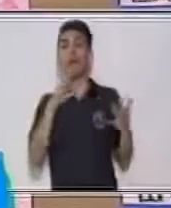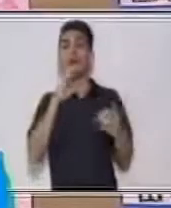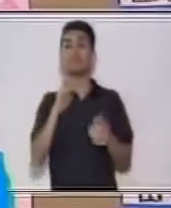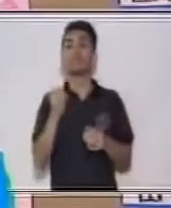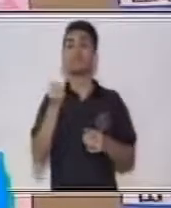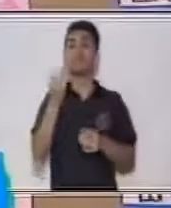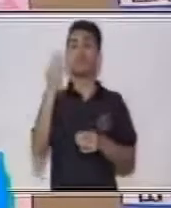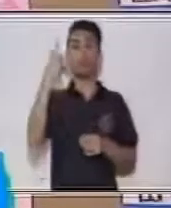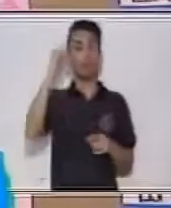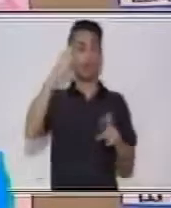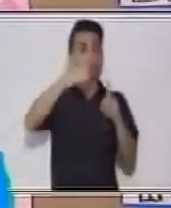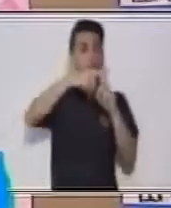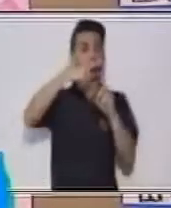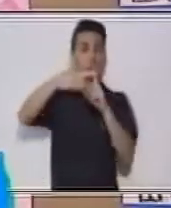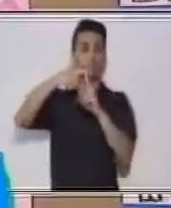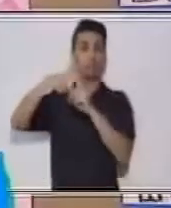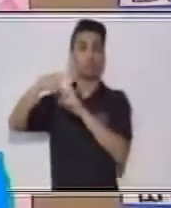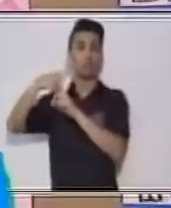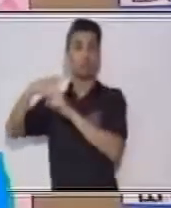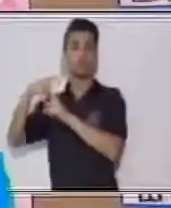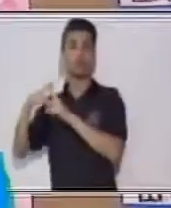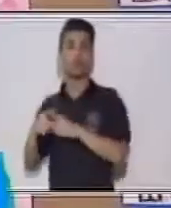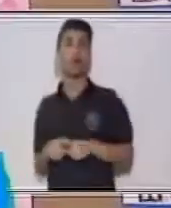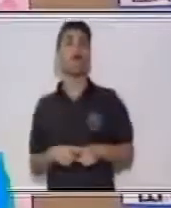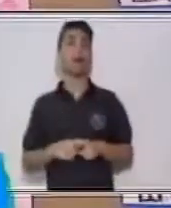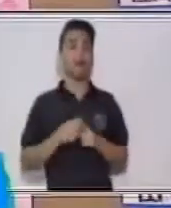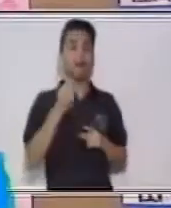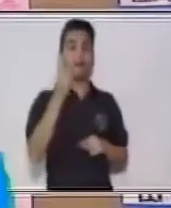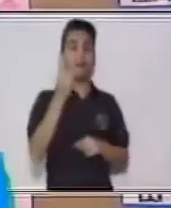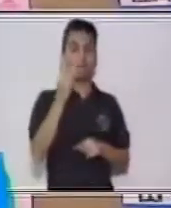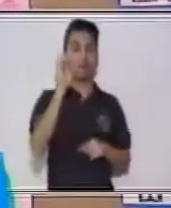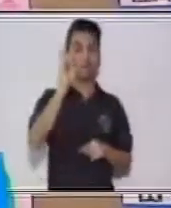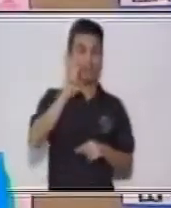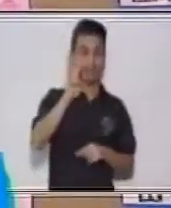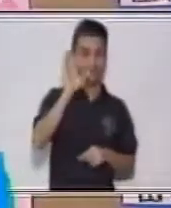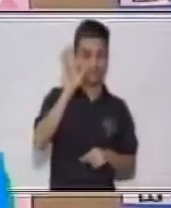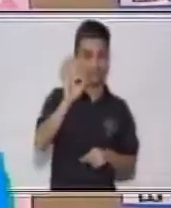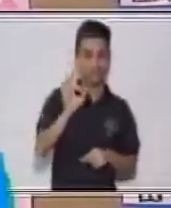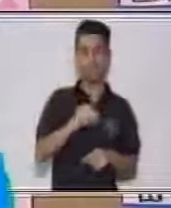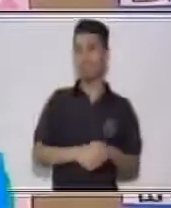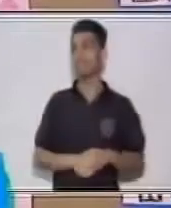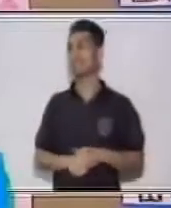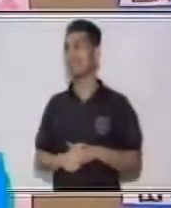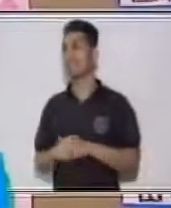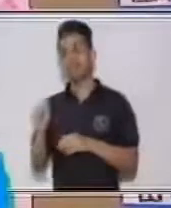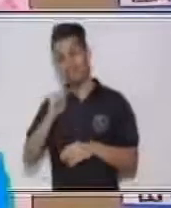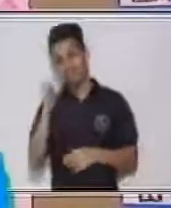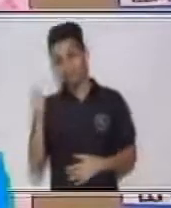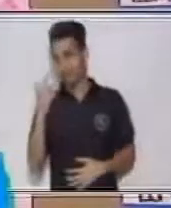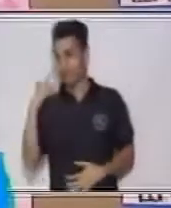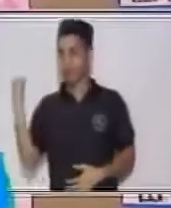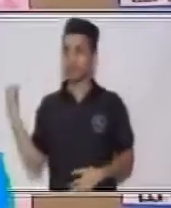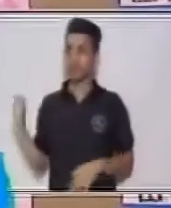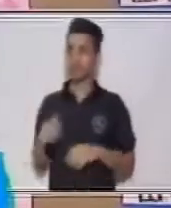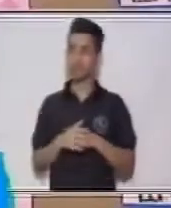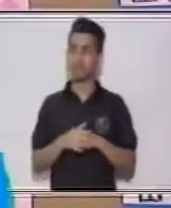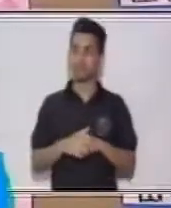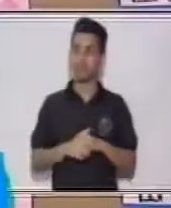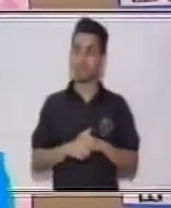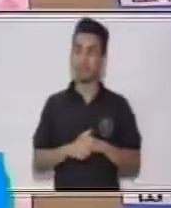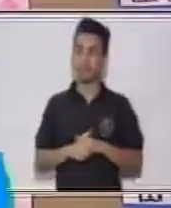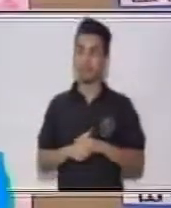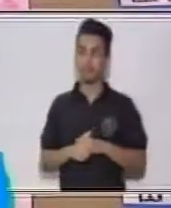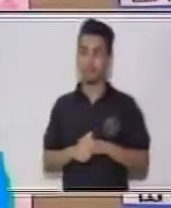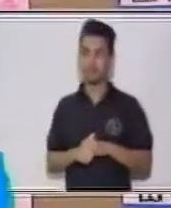para sumar muy bien es el número 3 vamos con el siguiente ejercicio acá está